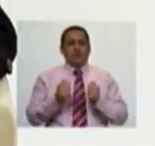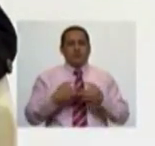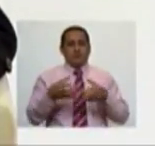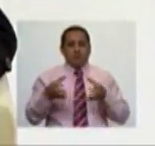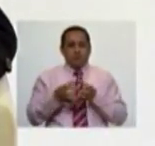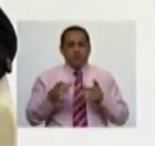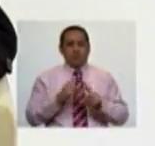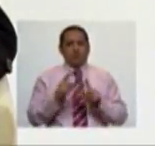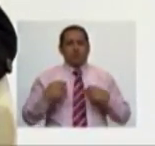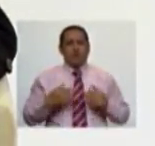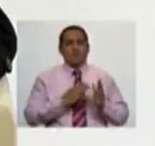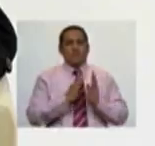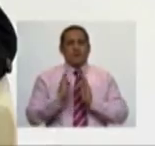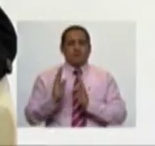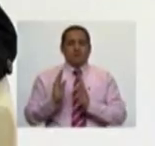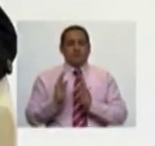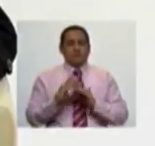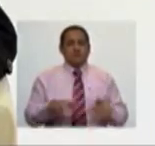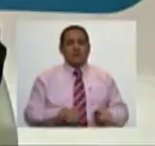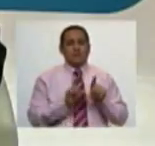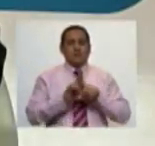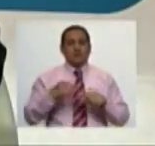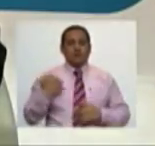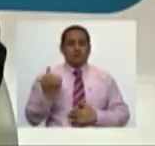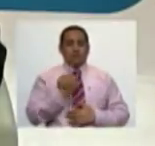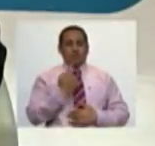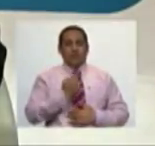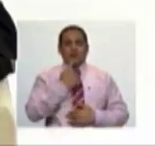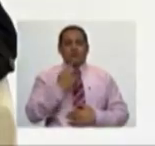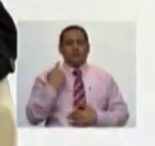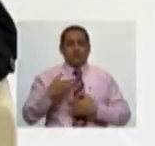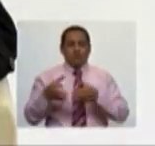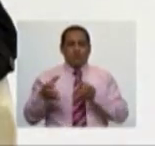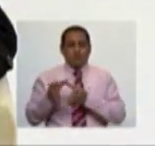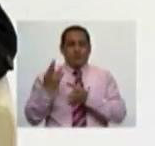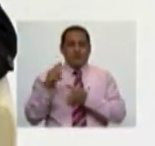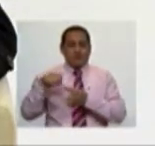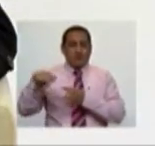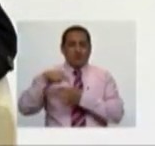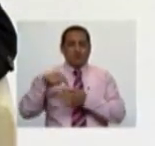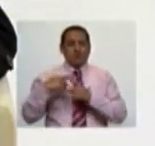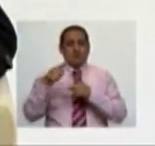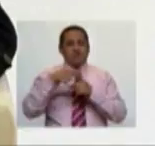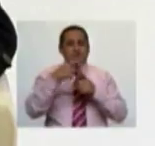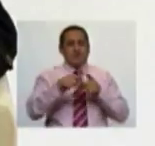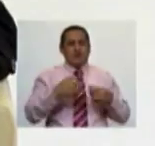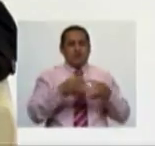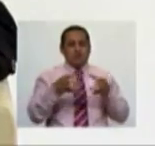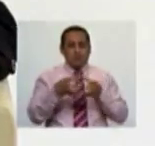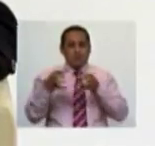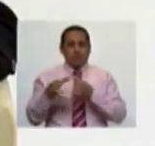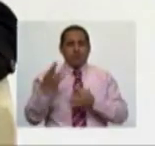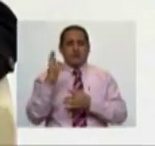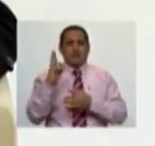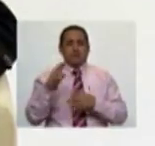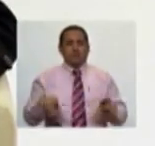juntar junto a la técnica nuestra preparación. Ahora no solamente es un grupo de delincuentes, sino son varios grupos de delincuentes